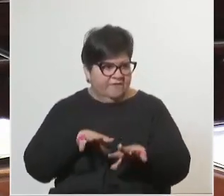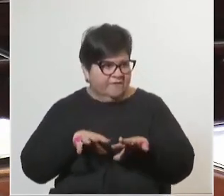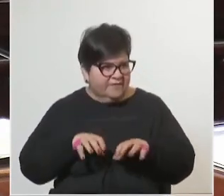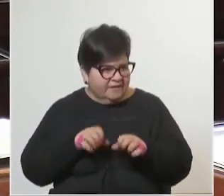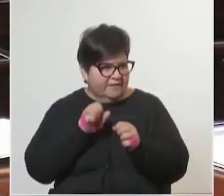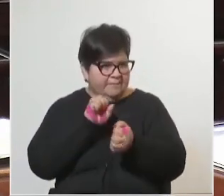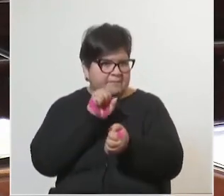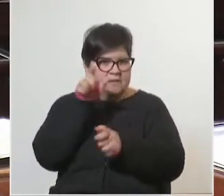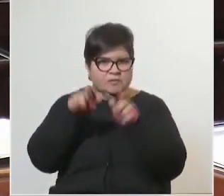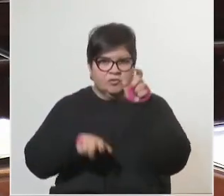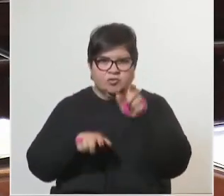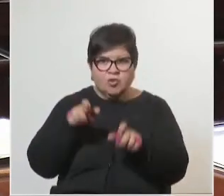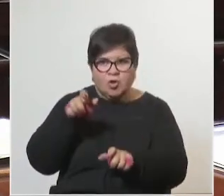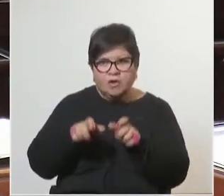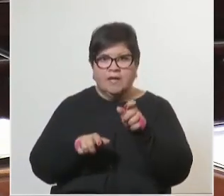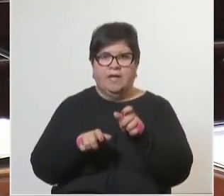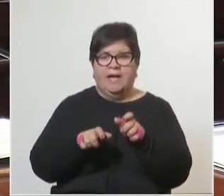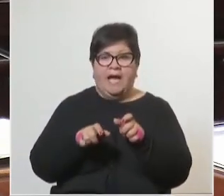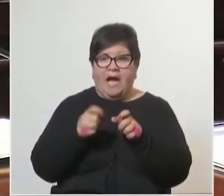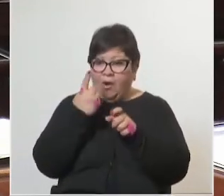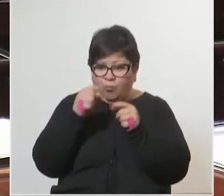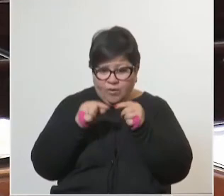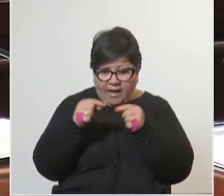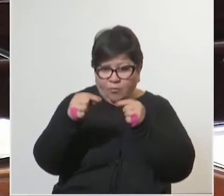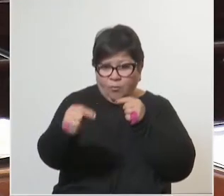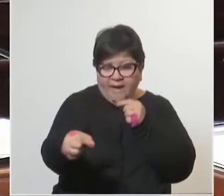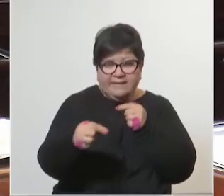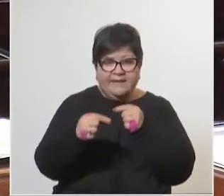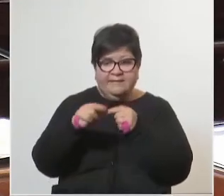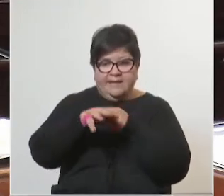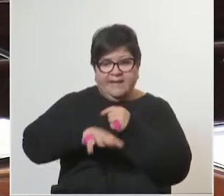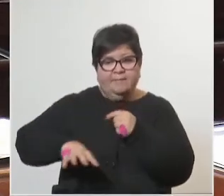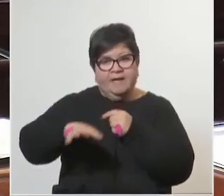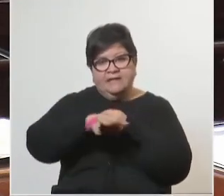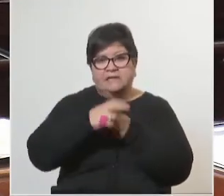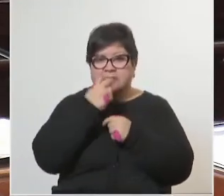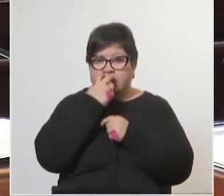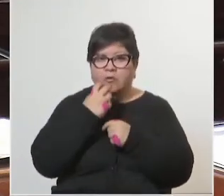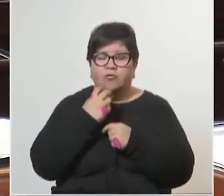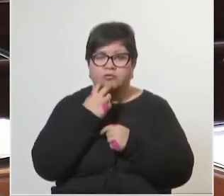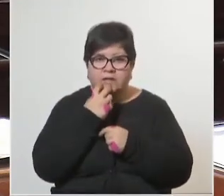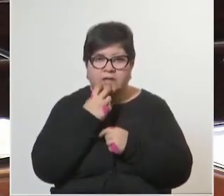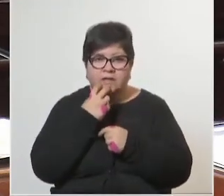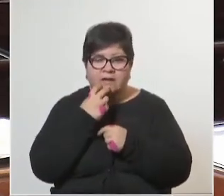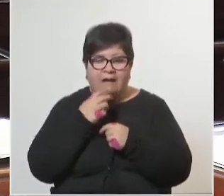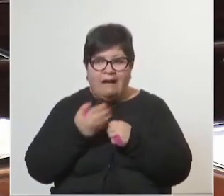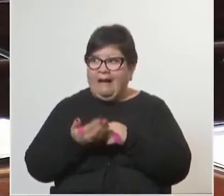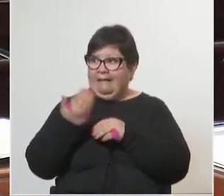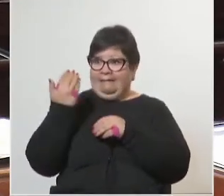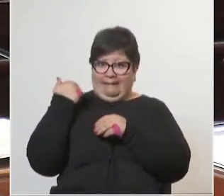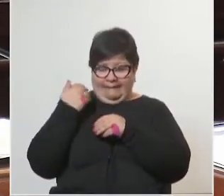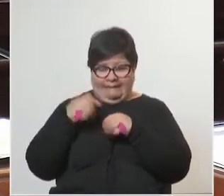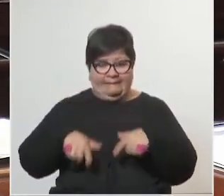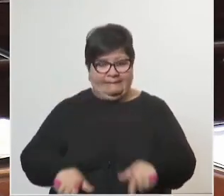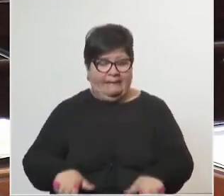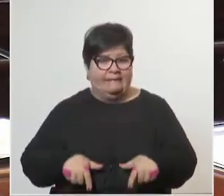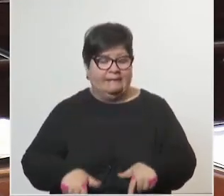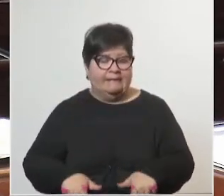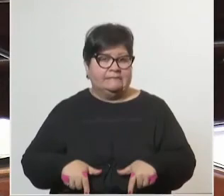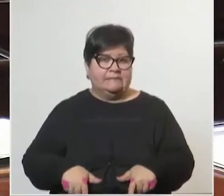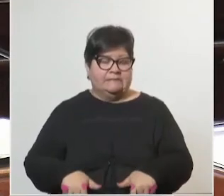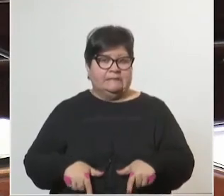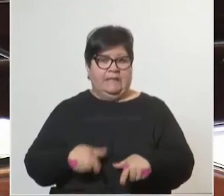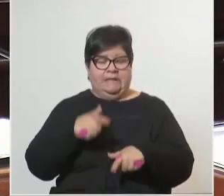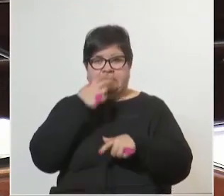a una cuadra de la Plaza de San José, detrás de la Intendencia Municipal, de la Unidad